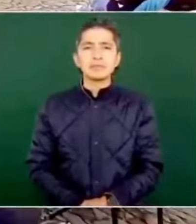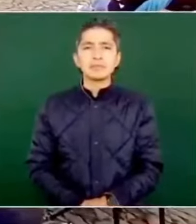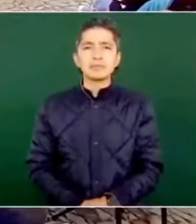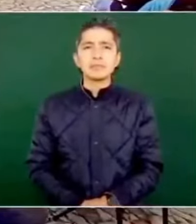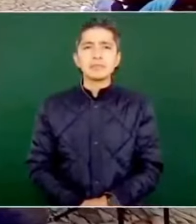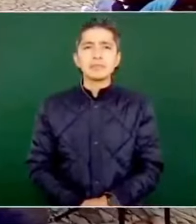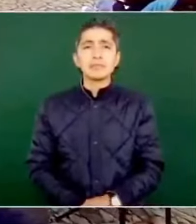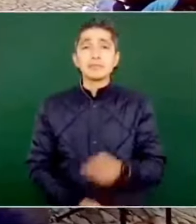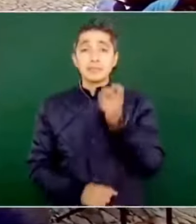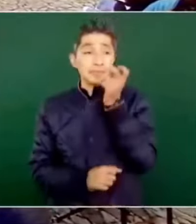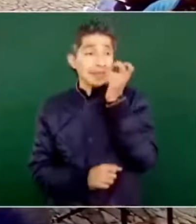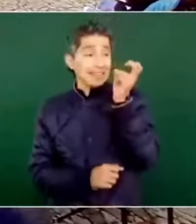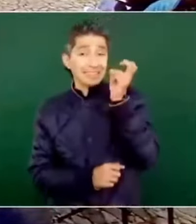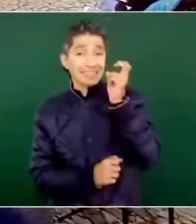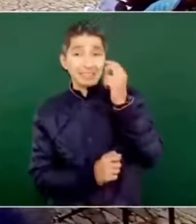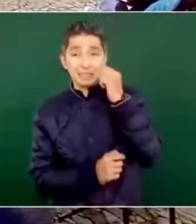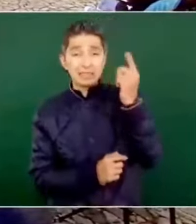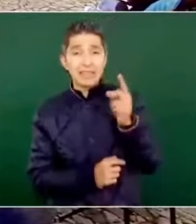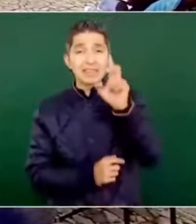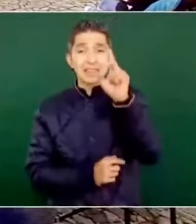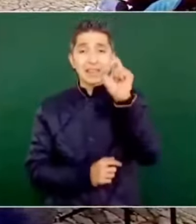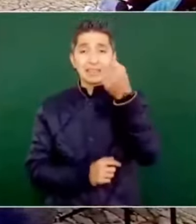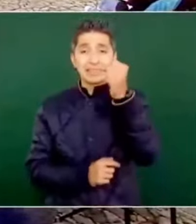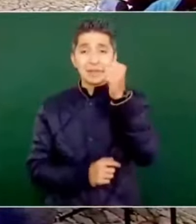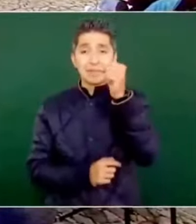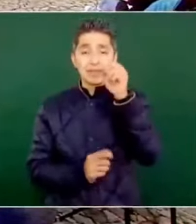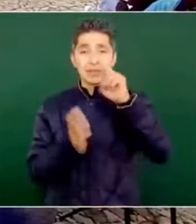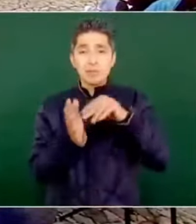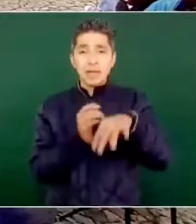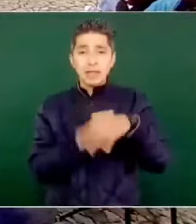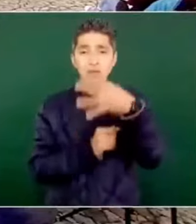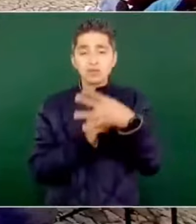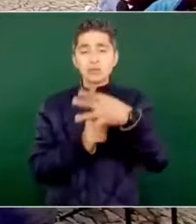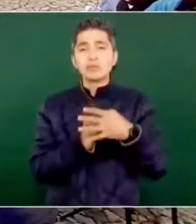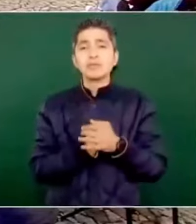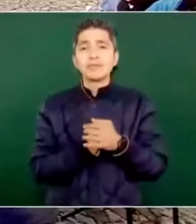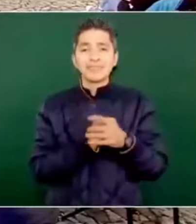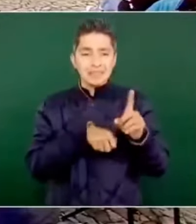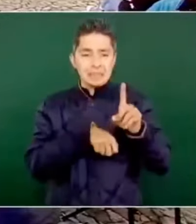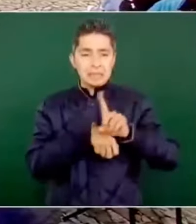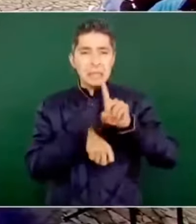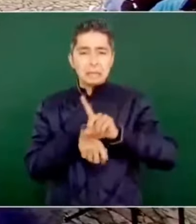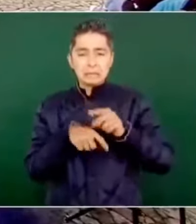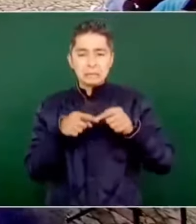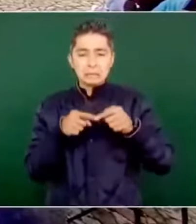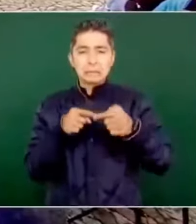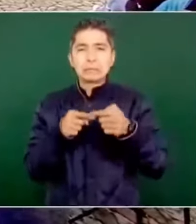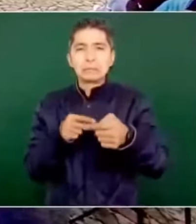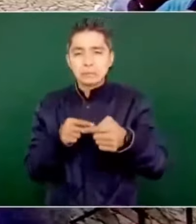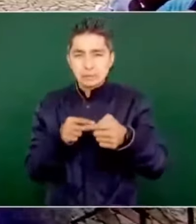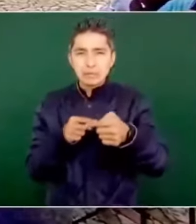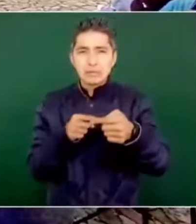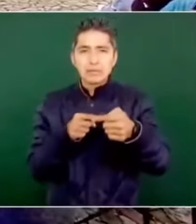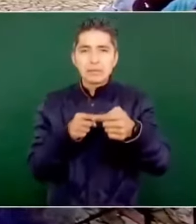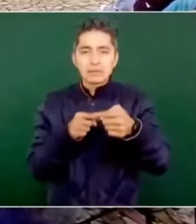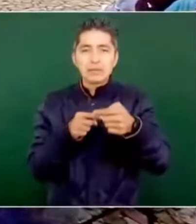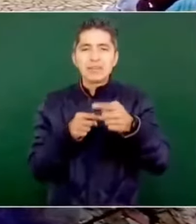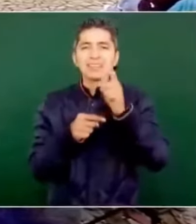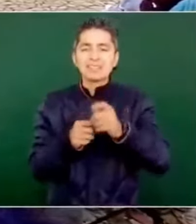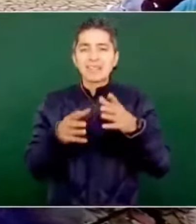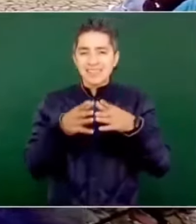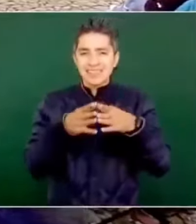esto es el 30 de septiembre del 14 unos días después de la